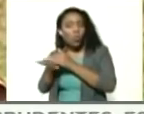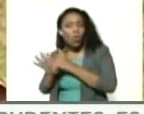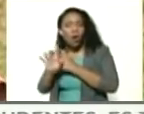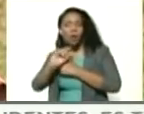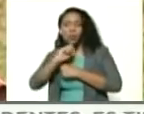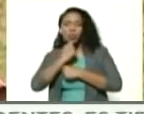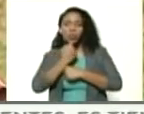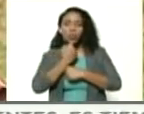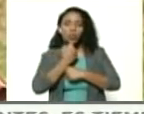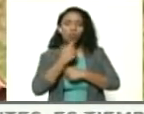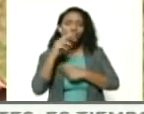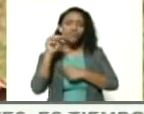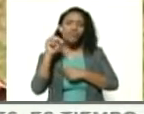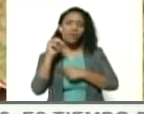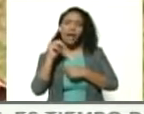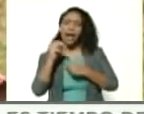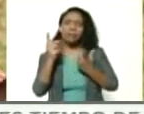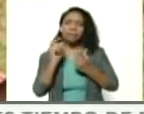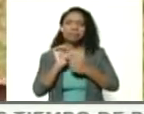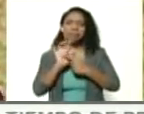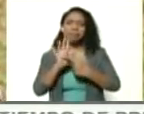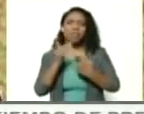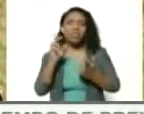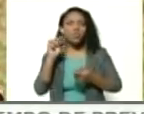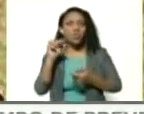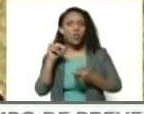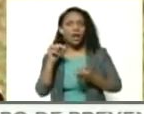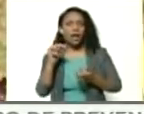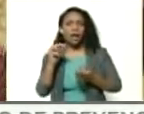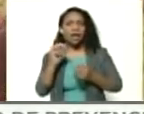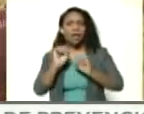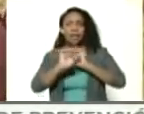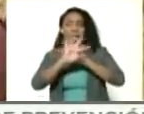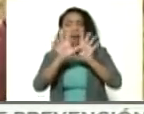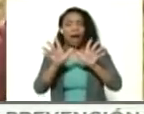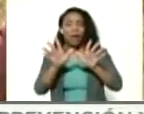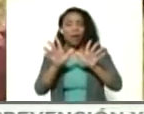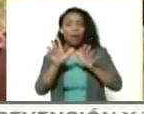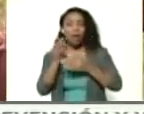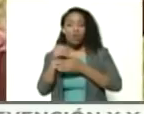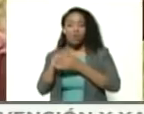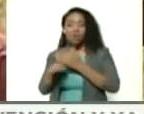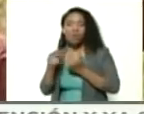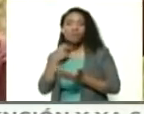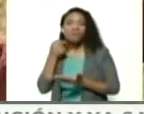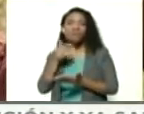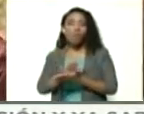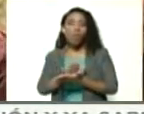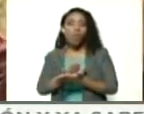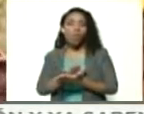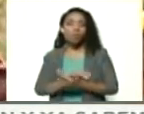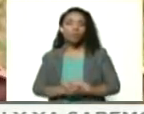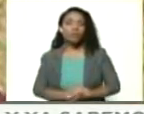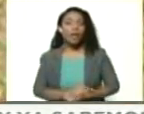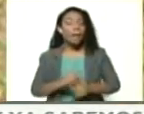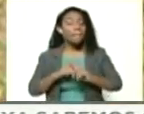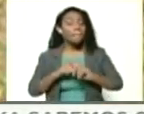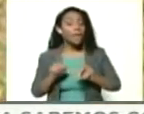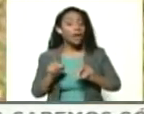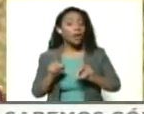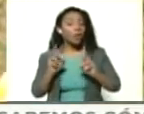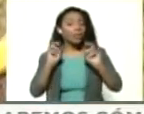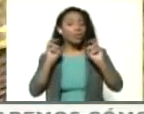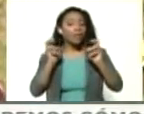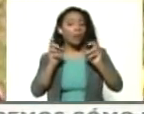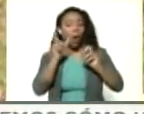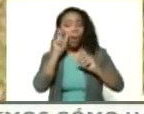secreto, nunca la hemos revelado y nunca la revelaremos. Y se las llevó a la tumba Clodosvaldo. Pero en contraste, decía